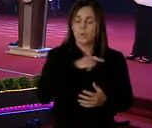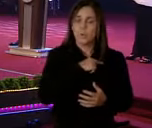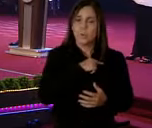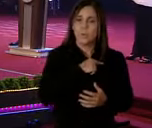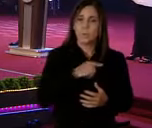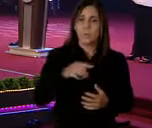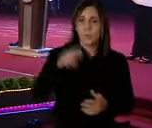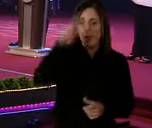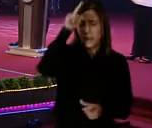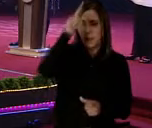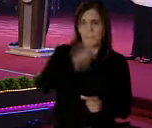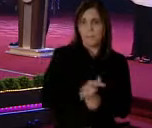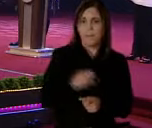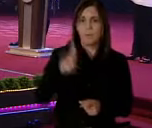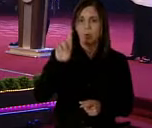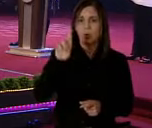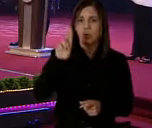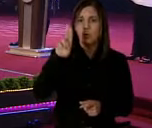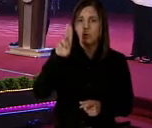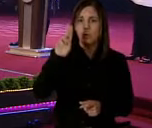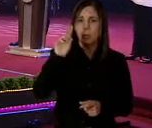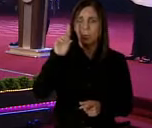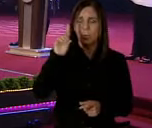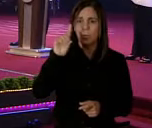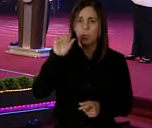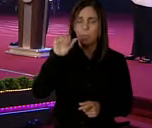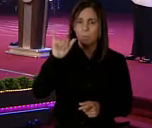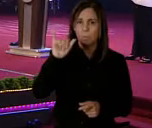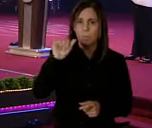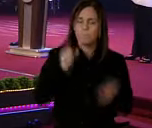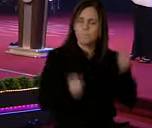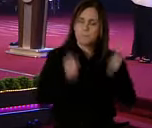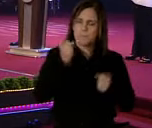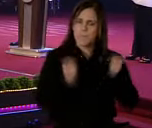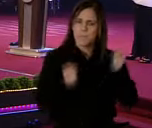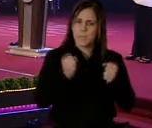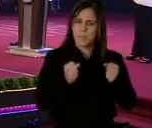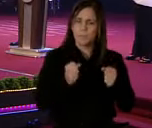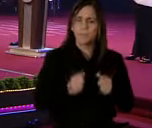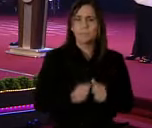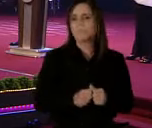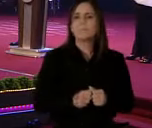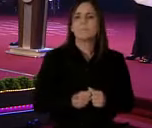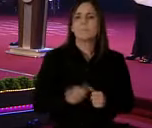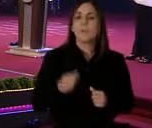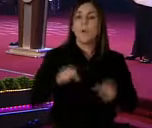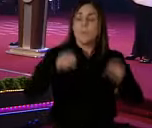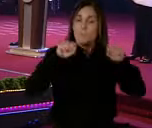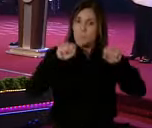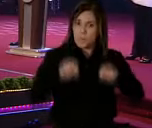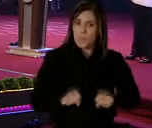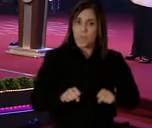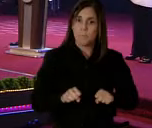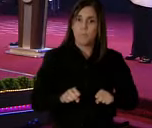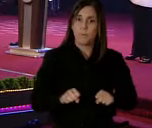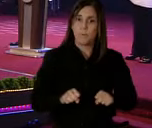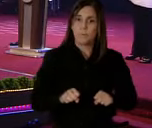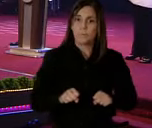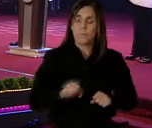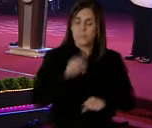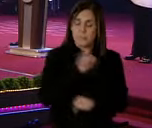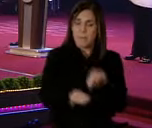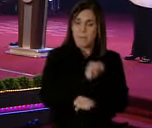esto, nosotros pudimos abrir el residencial de la Gardenia, y hoy llegaron 13 niños que están